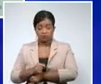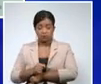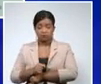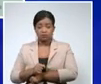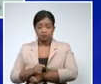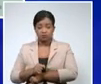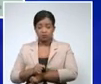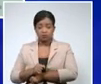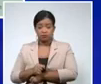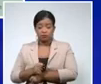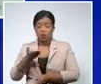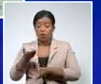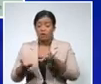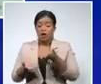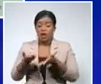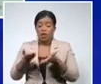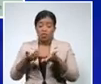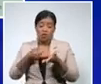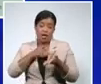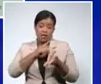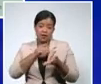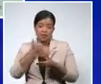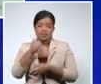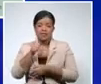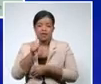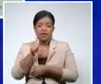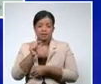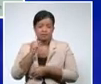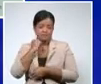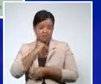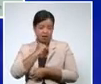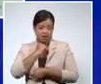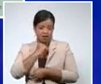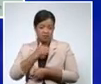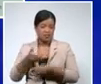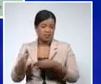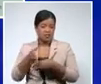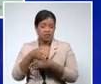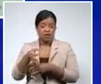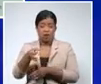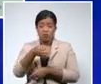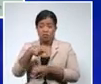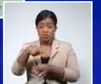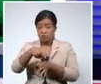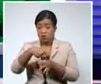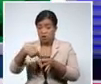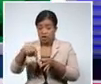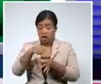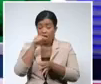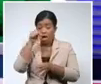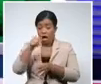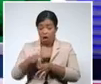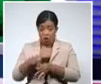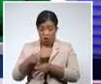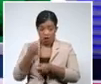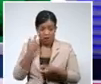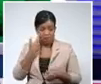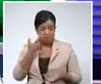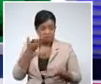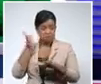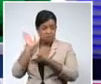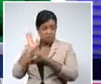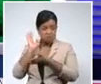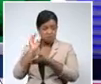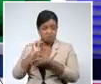anterior. Esto hace que el municipio se ubique, como vamos a ver ahora a continuación, cuando veamos las tasas